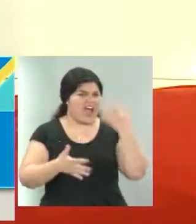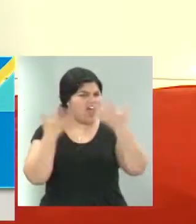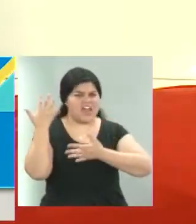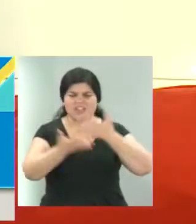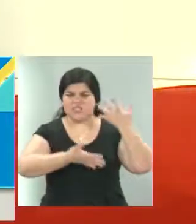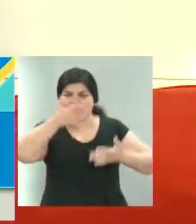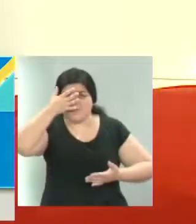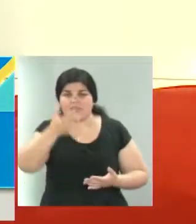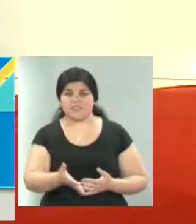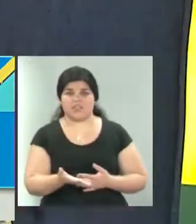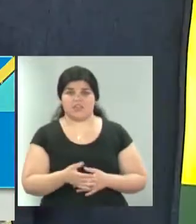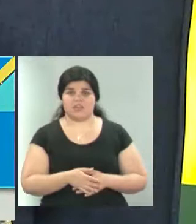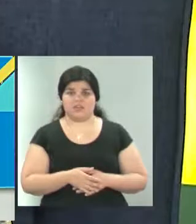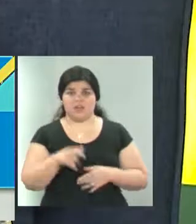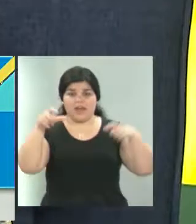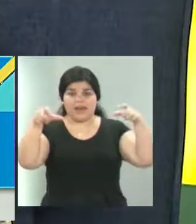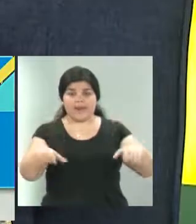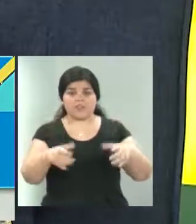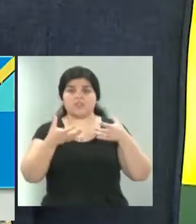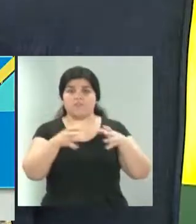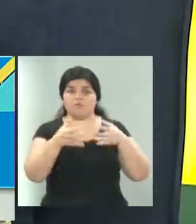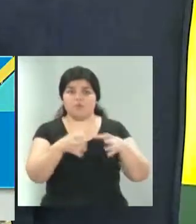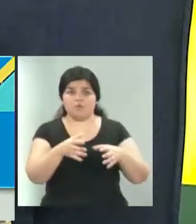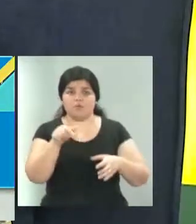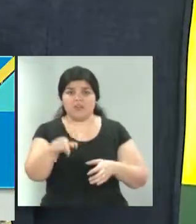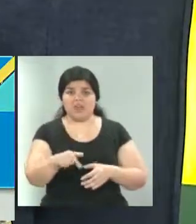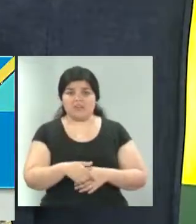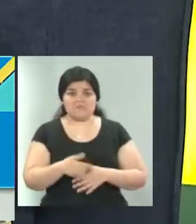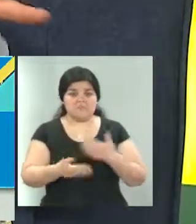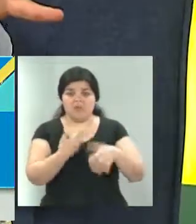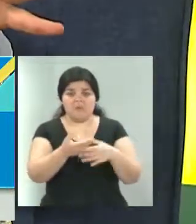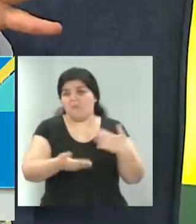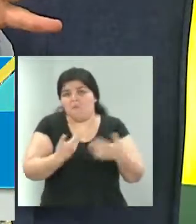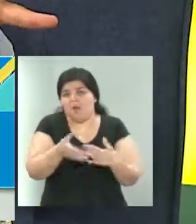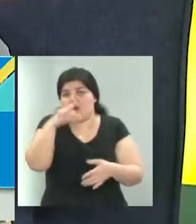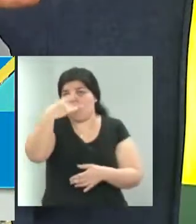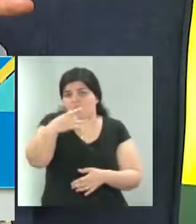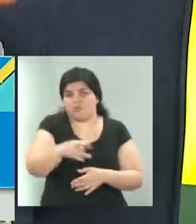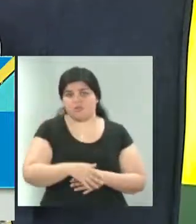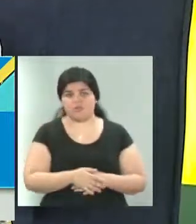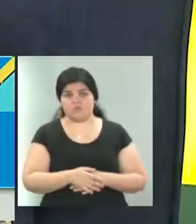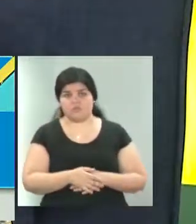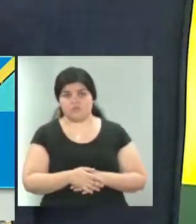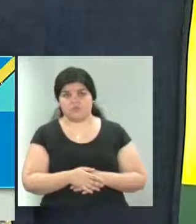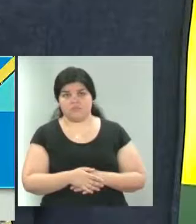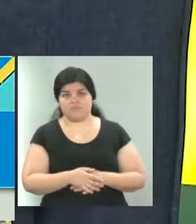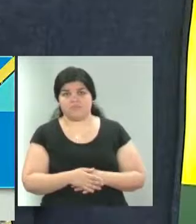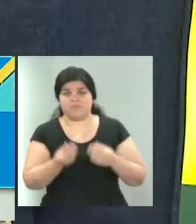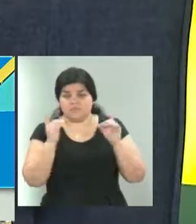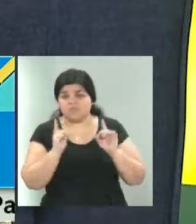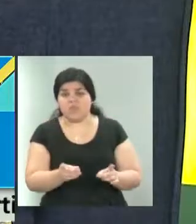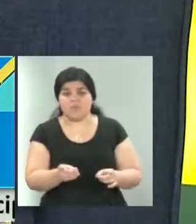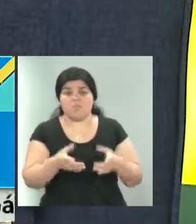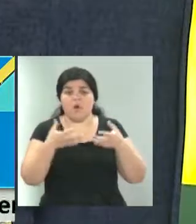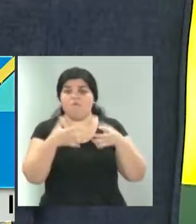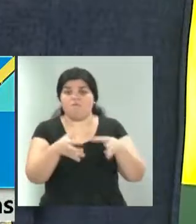brutal. Claro. En una cancha de fútbol, en un partido cero expectativa, pero, ¿entendés? Sí. Él hace la diferencia, bien. Pero era fútbol. Era fútbol.